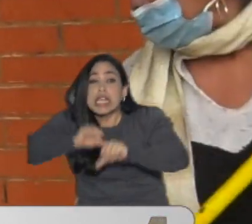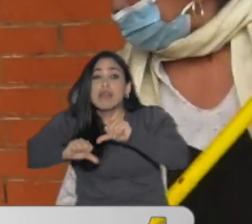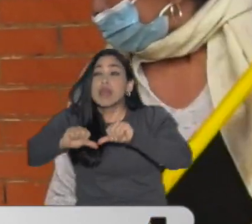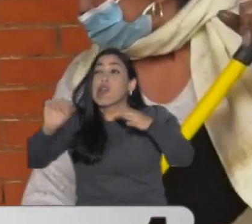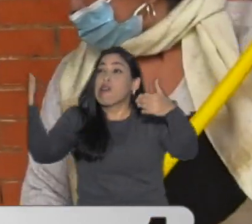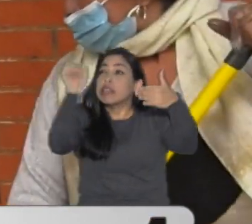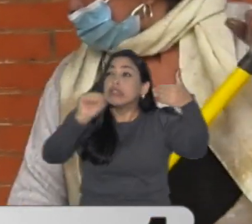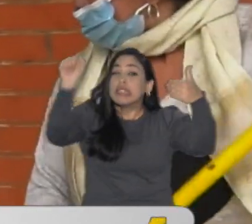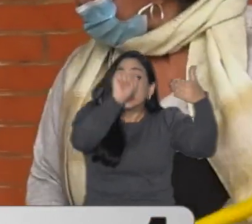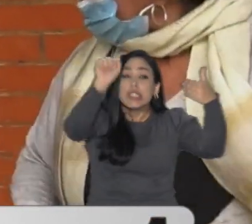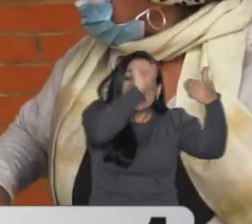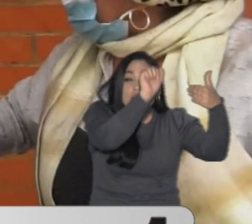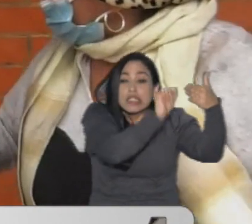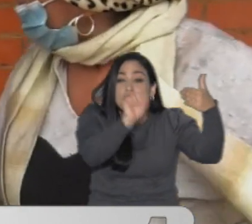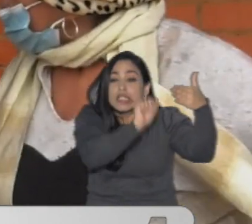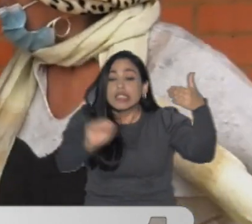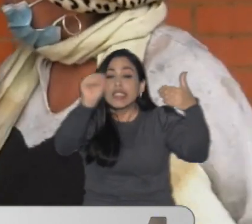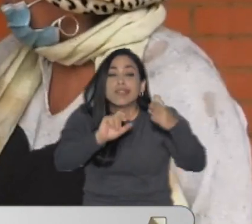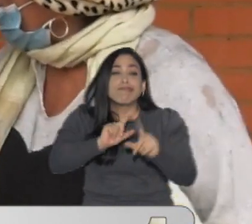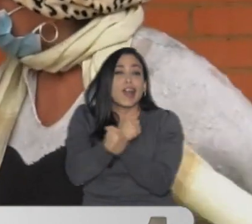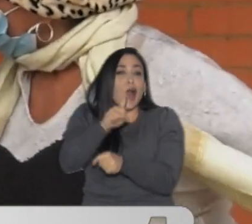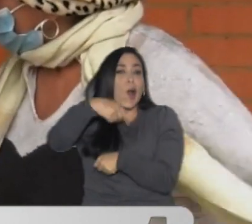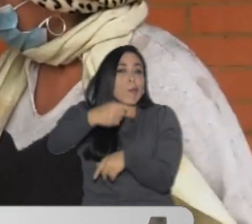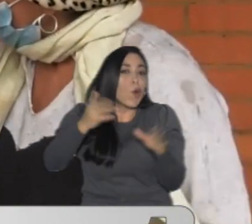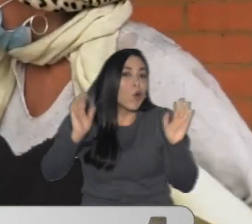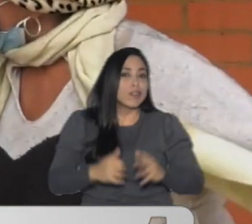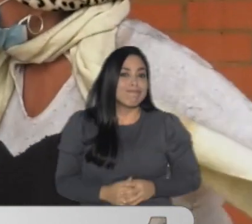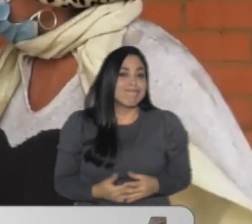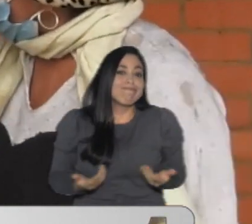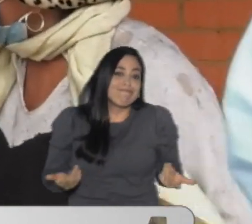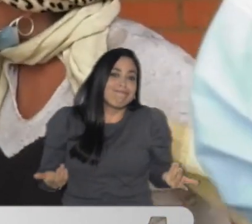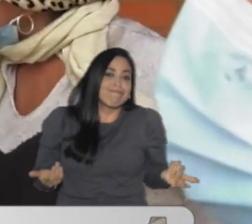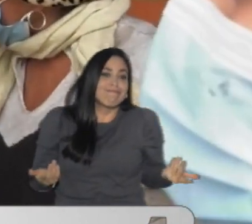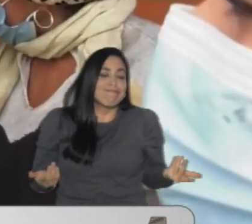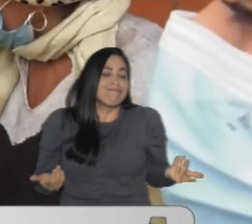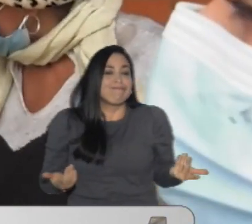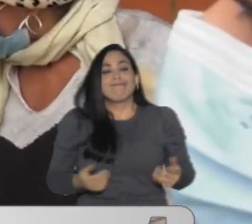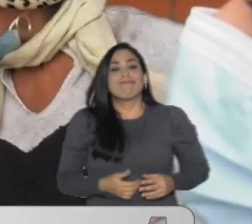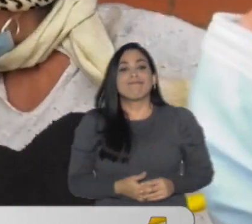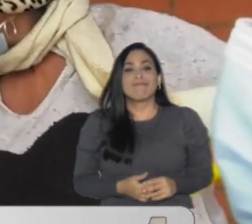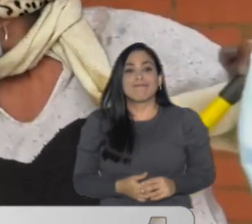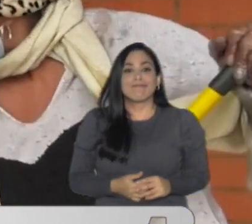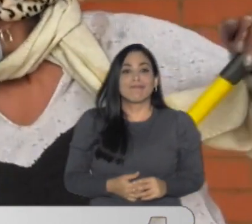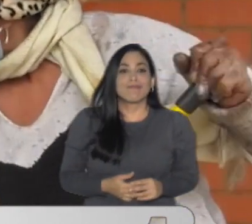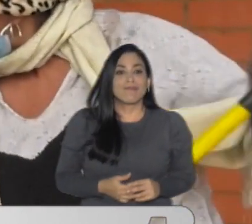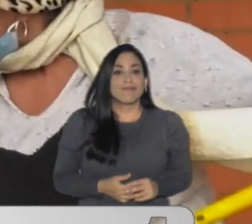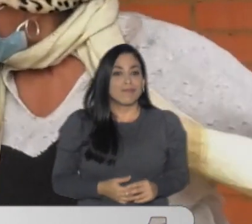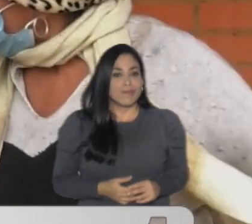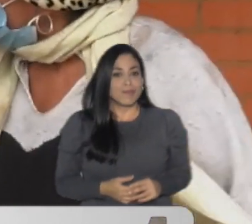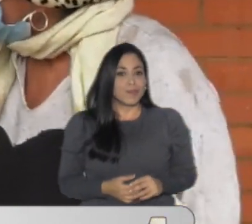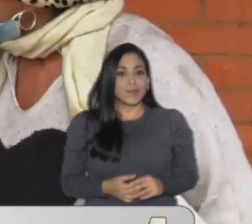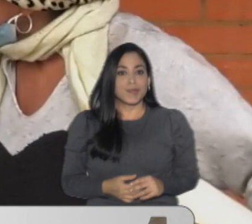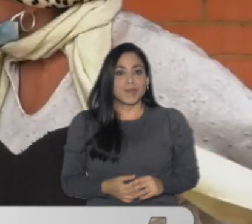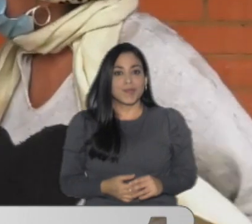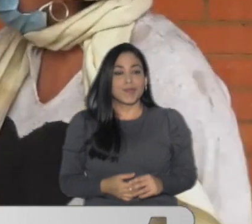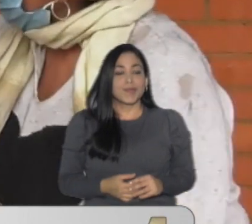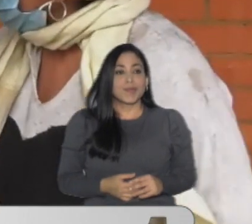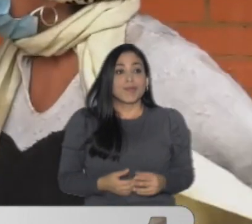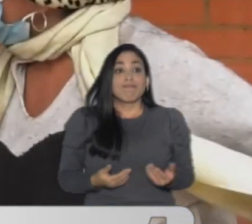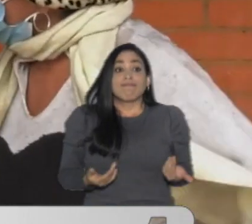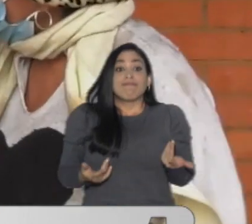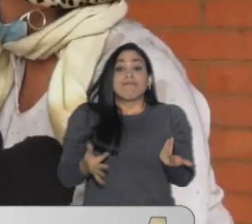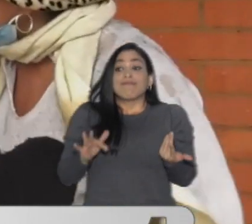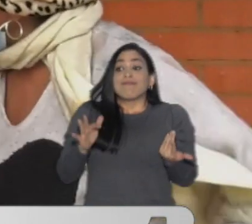esponjilla y con mucho amor. Sí, señora. ¿Cuánto se puede demorar en esta labor? Pues así como